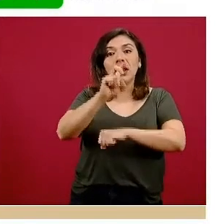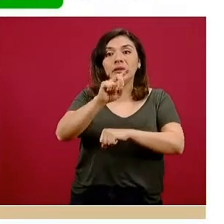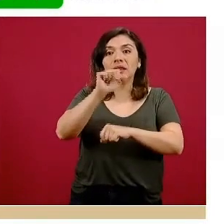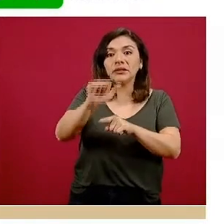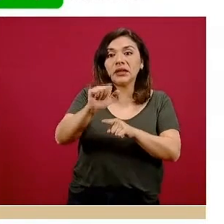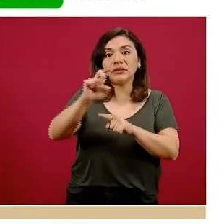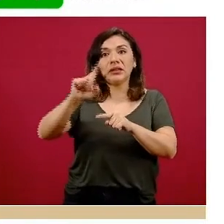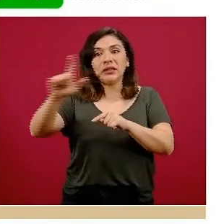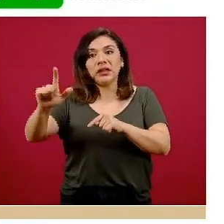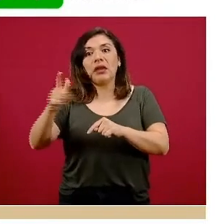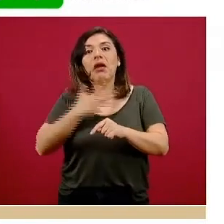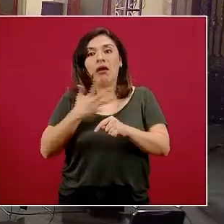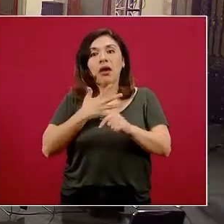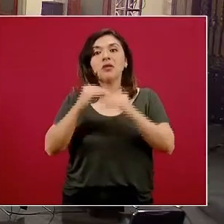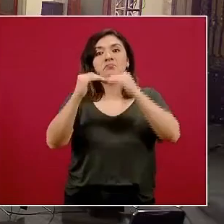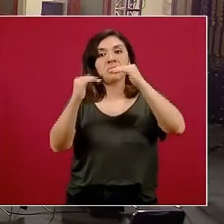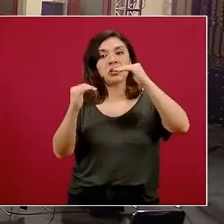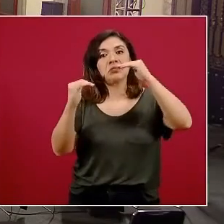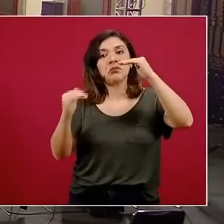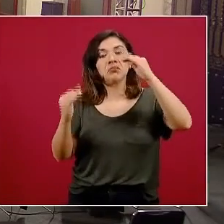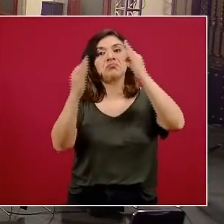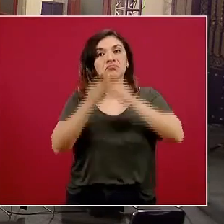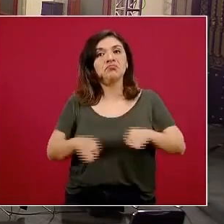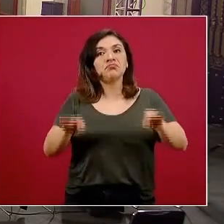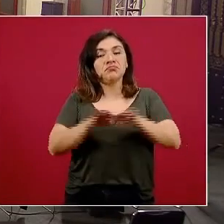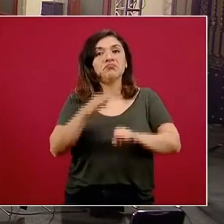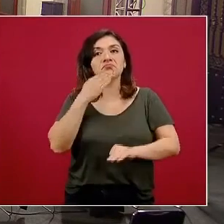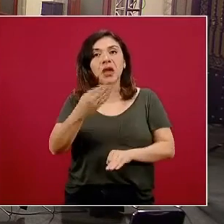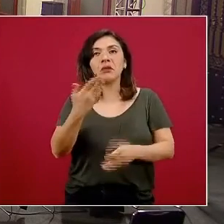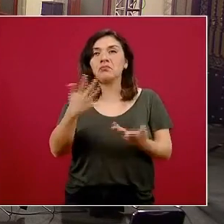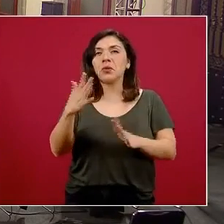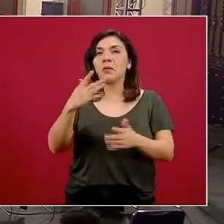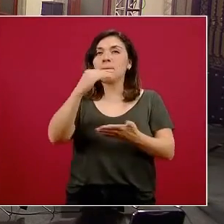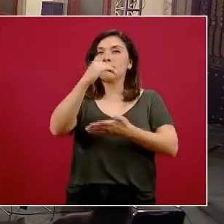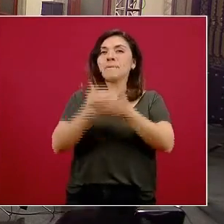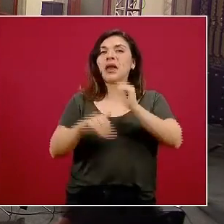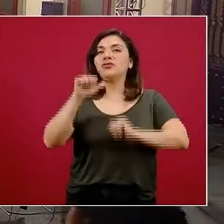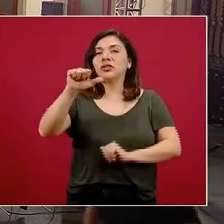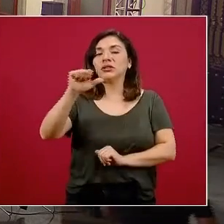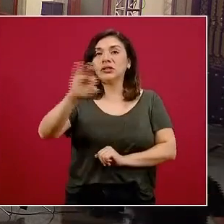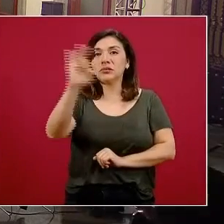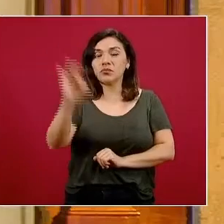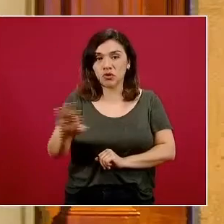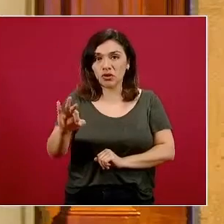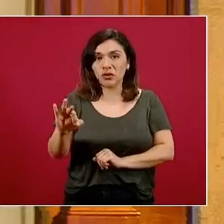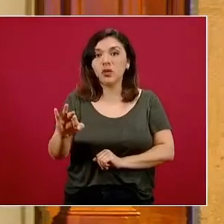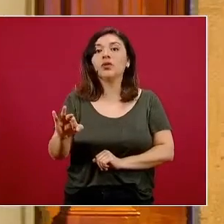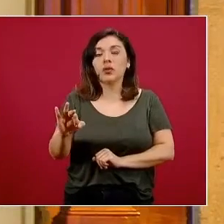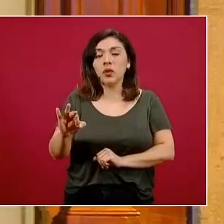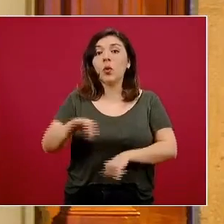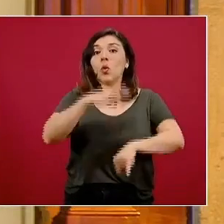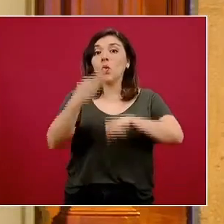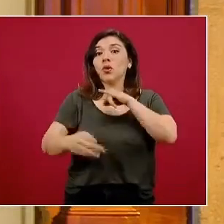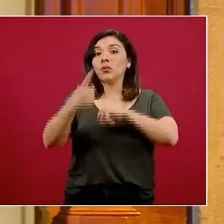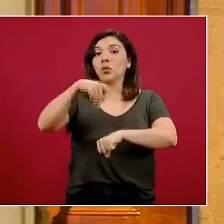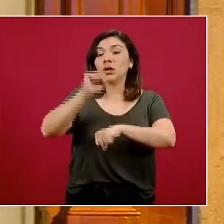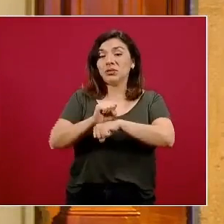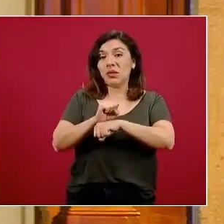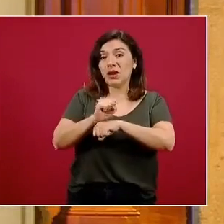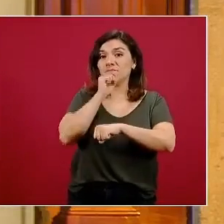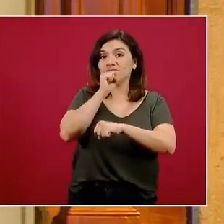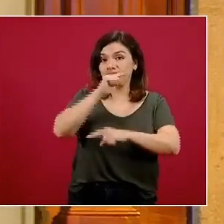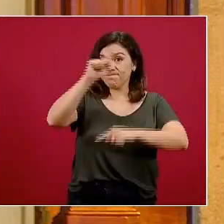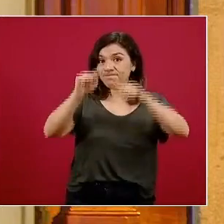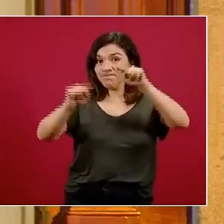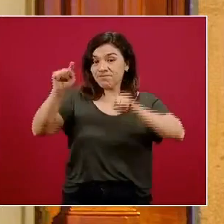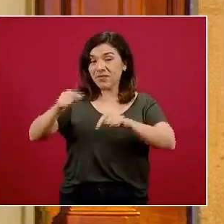a la 37 habíamos tenido un descenso importante de un menos 16%, en la última semana graficada,